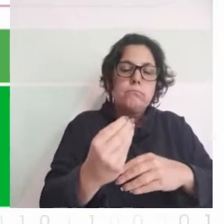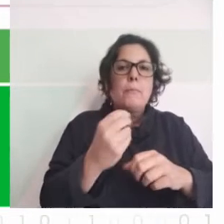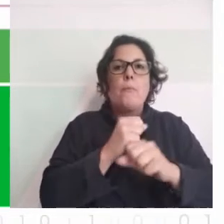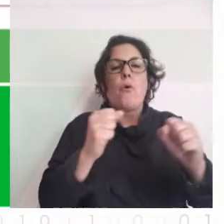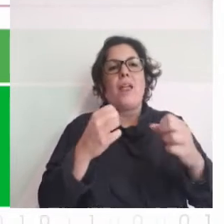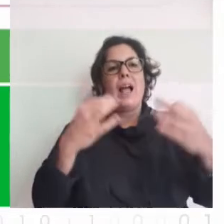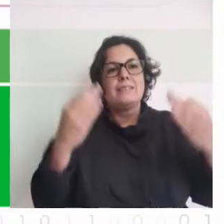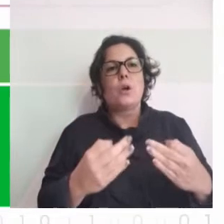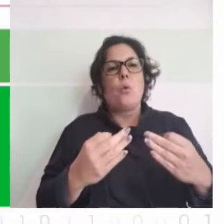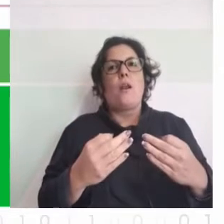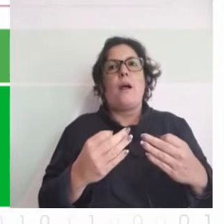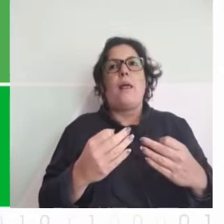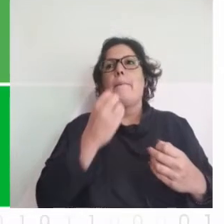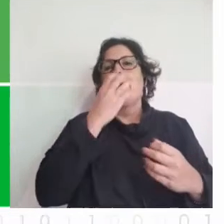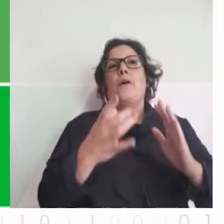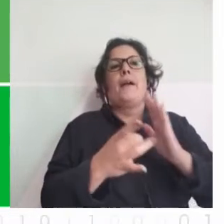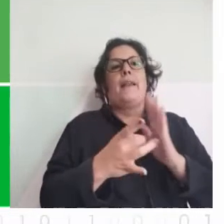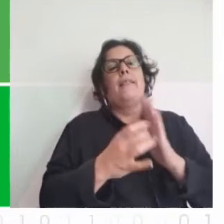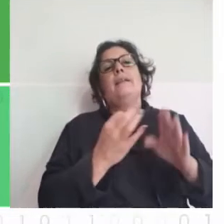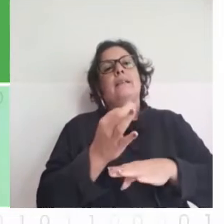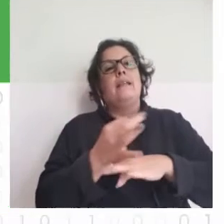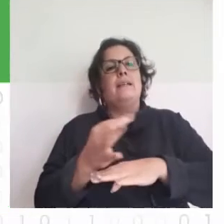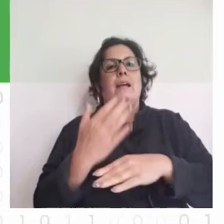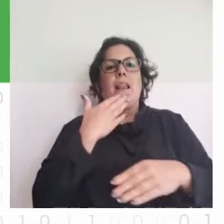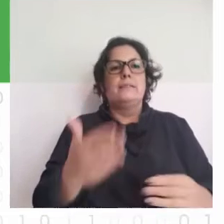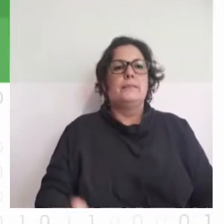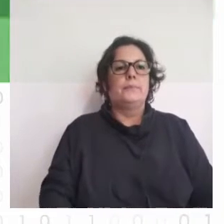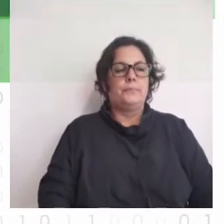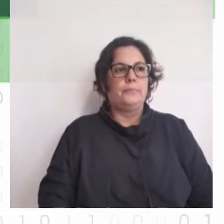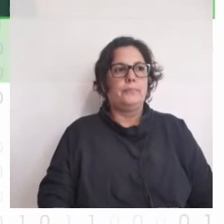mejor calidad en la enseñanza. Muchas gracias.